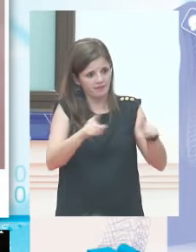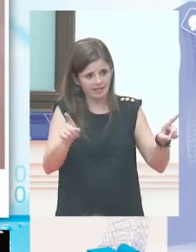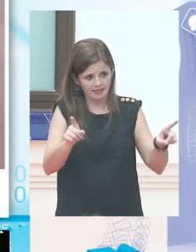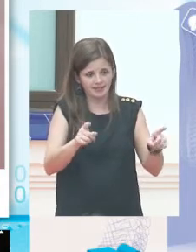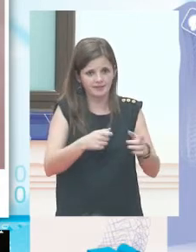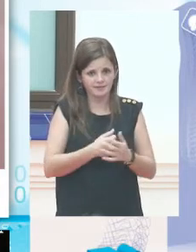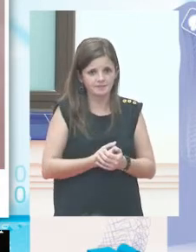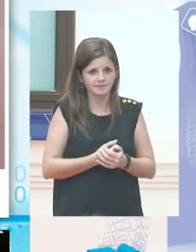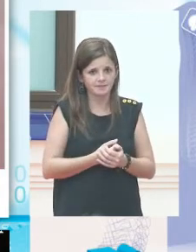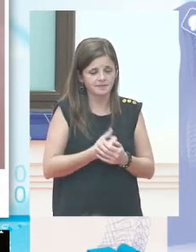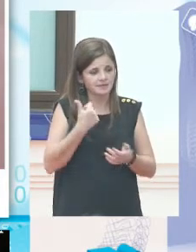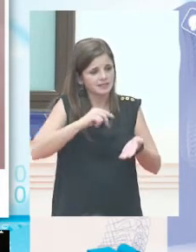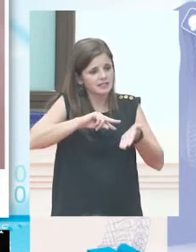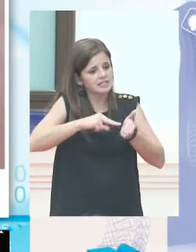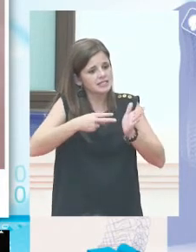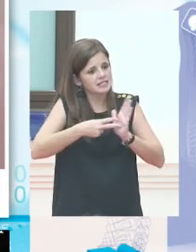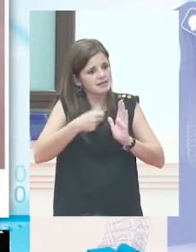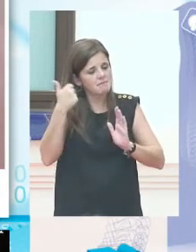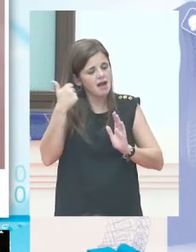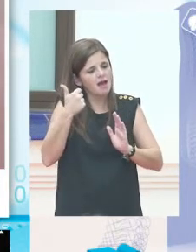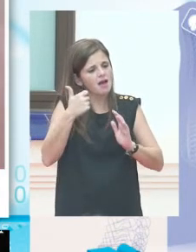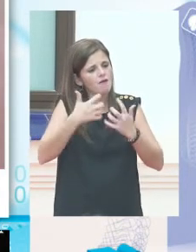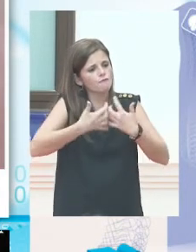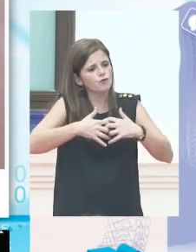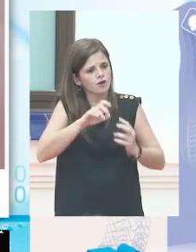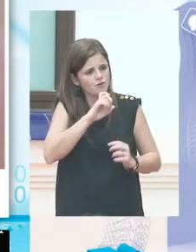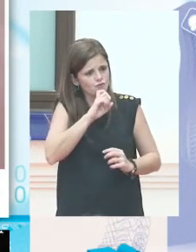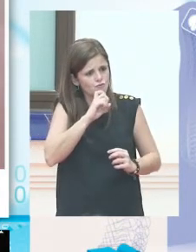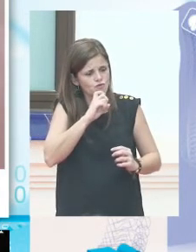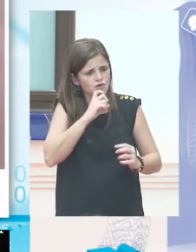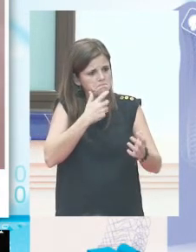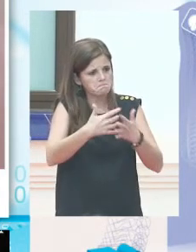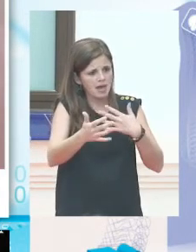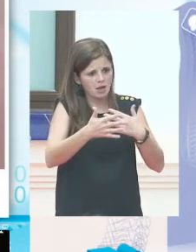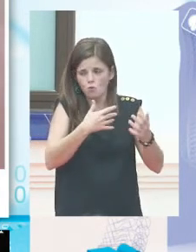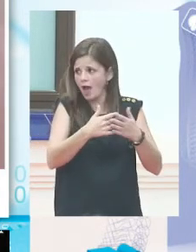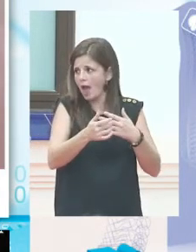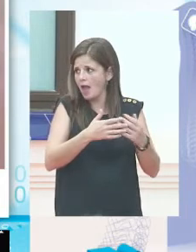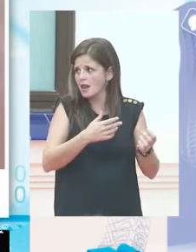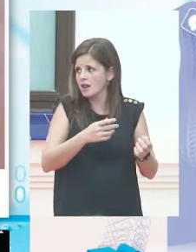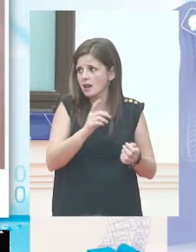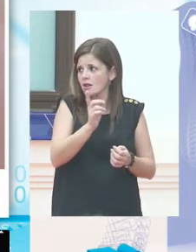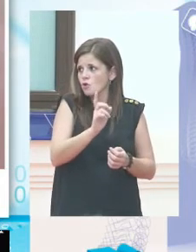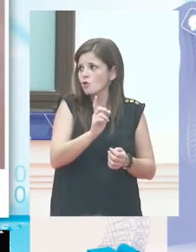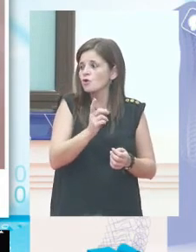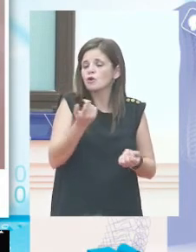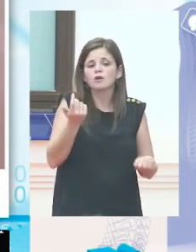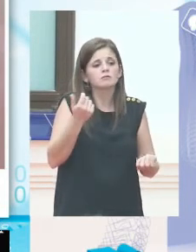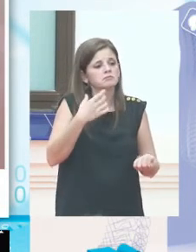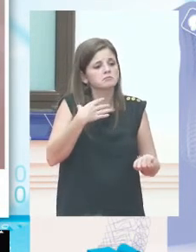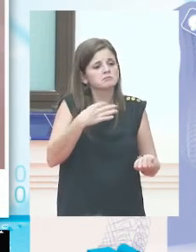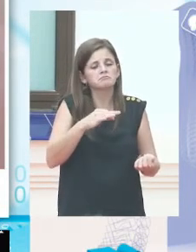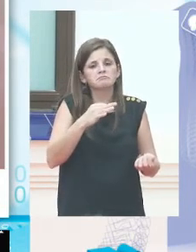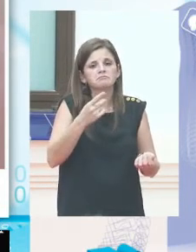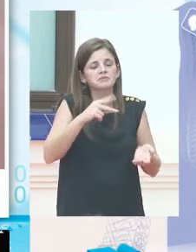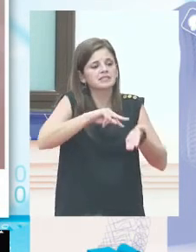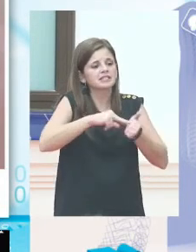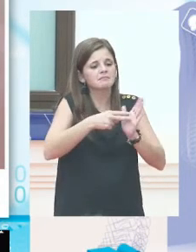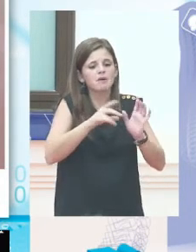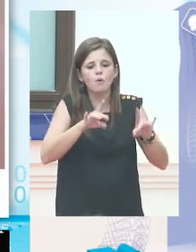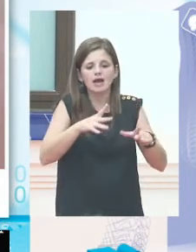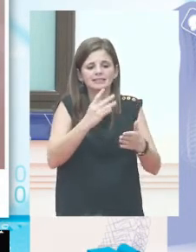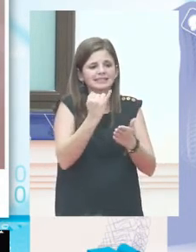sistema funciona de esta manera, solo que en vez de que sea manual, como lo estamos haciendo ahora, para que veáis lo que hace el sistema, lo que se haría serían